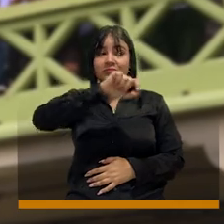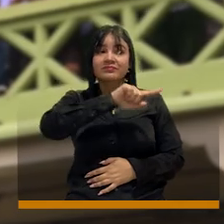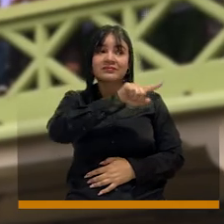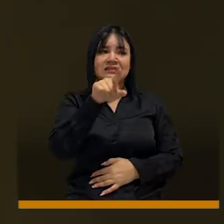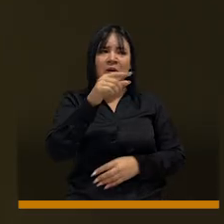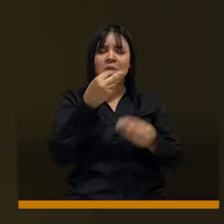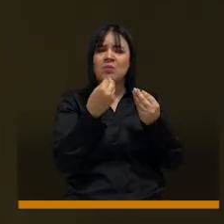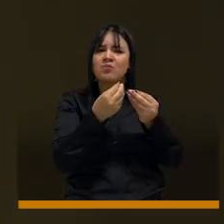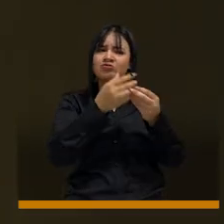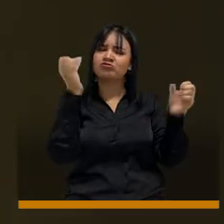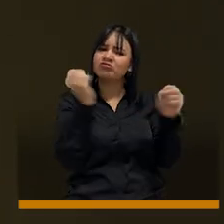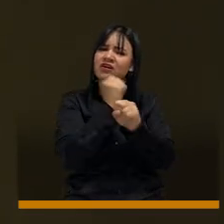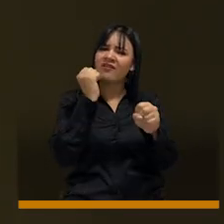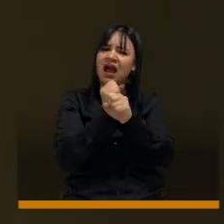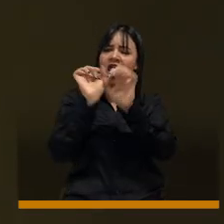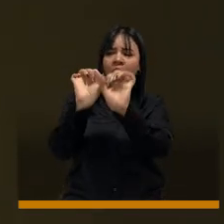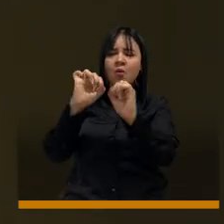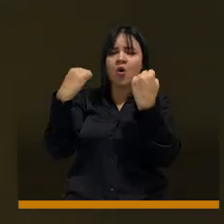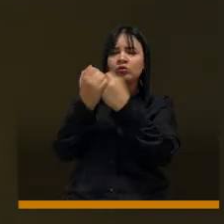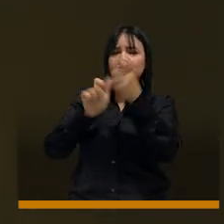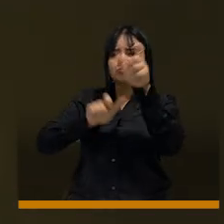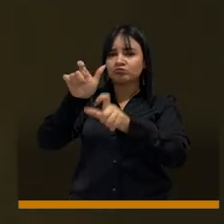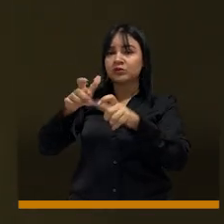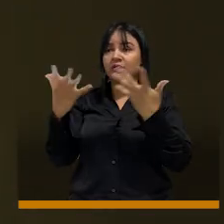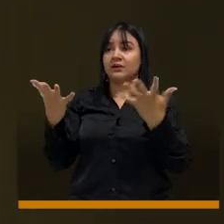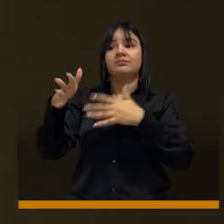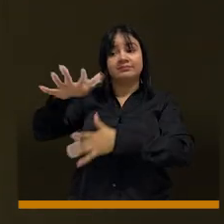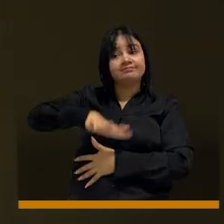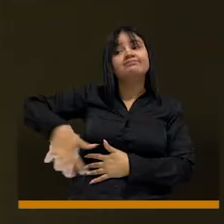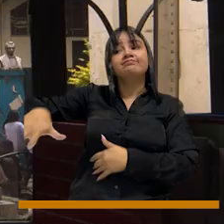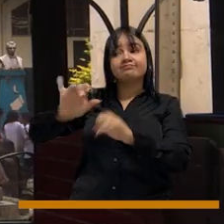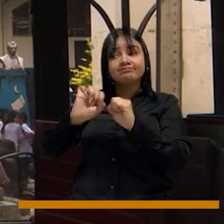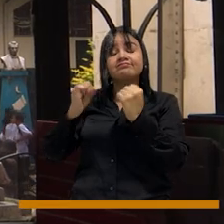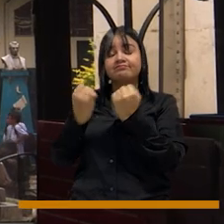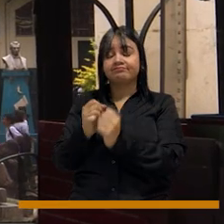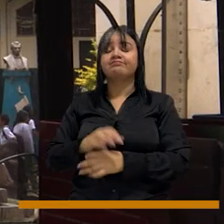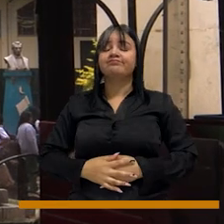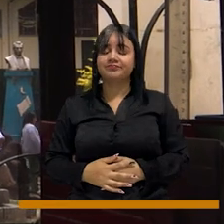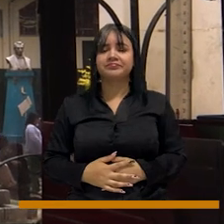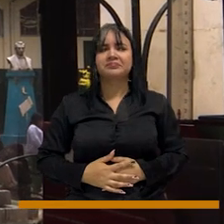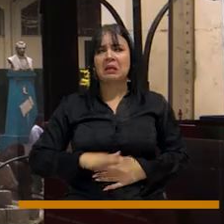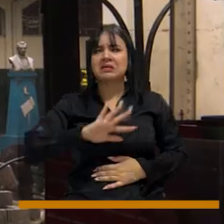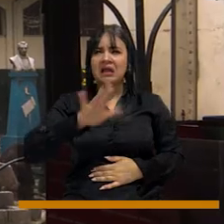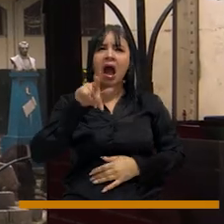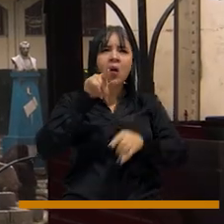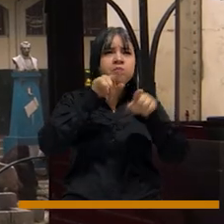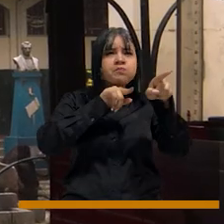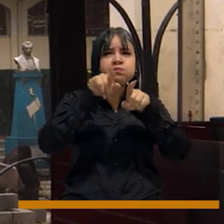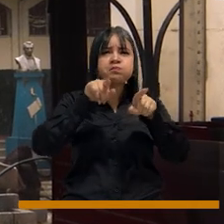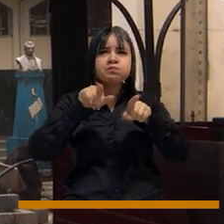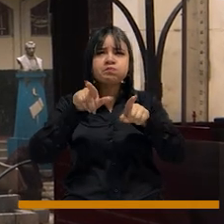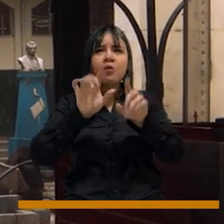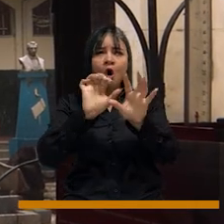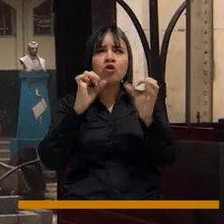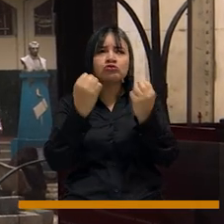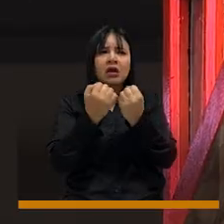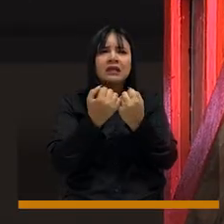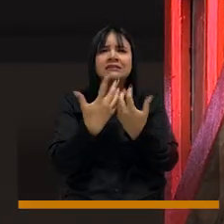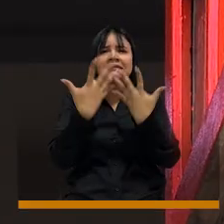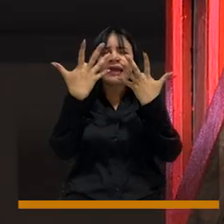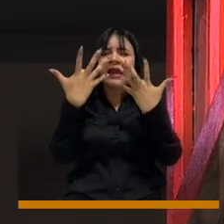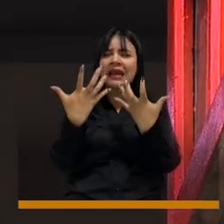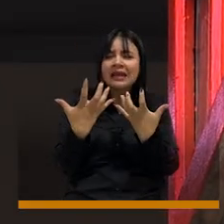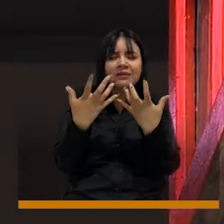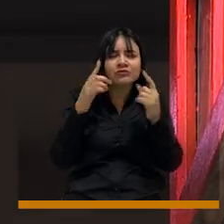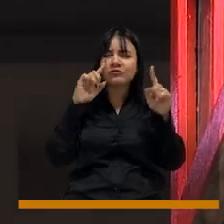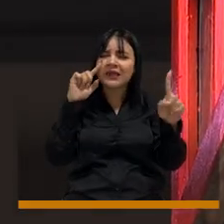he dado cuenta de lo mucho que tenemos que trabajar como concejales desde el consejo de Medellín afortunadamente vemos algunos consejales por no decir